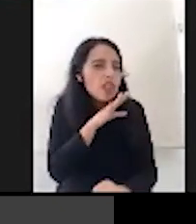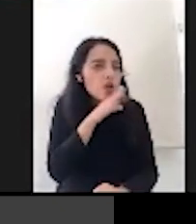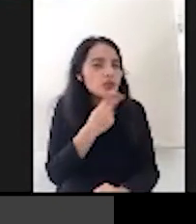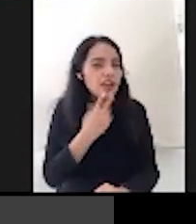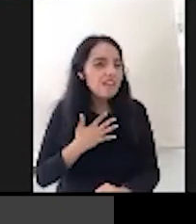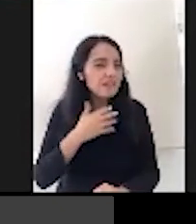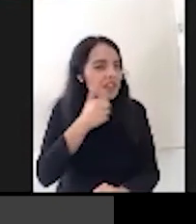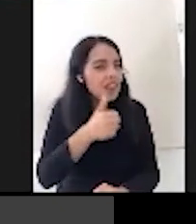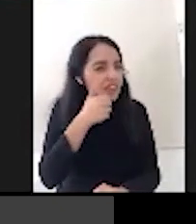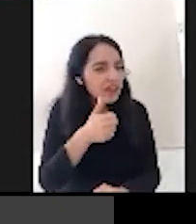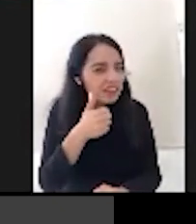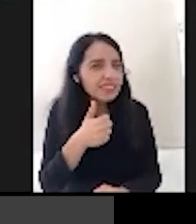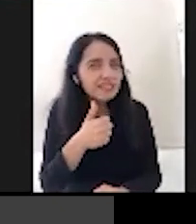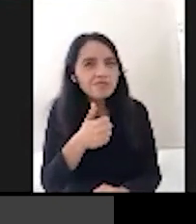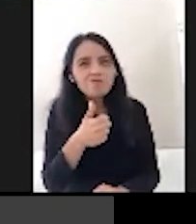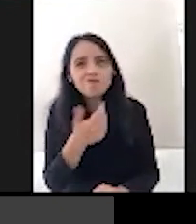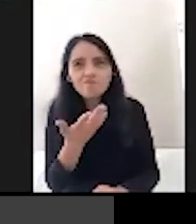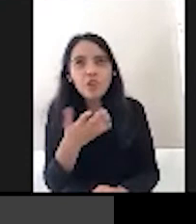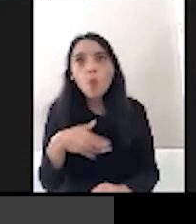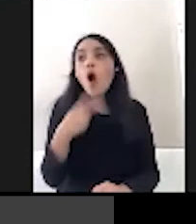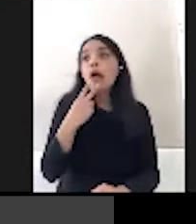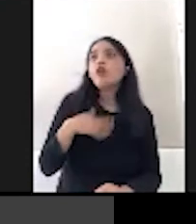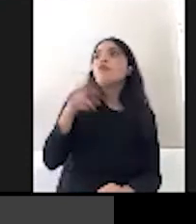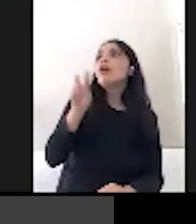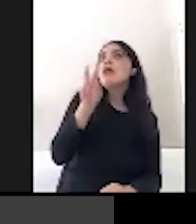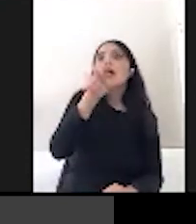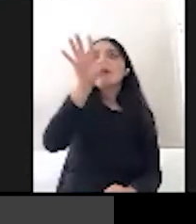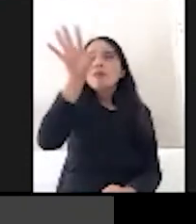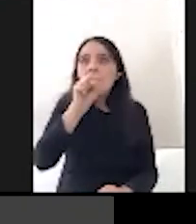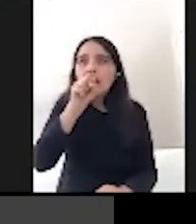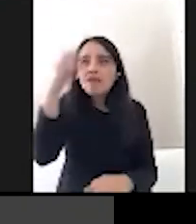Uno no anda distinguiendo barras por la calle, ¿cierto?